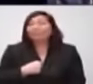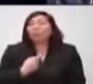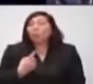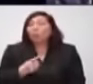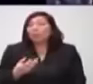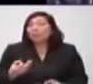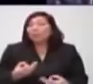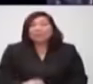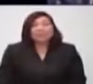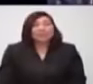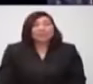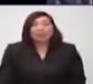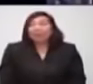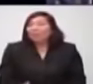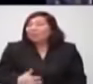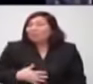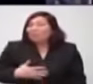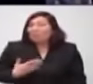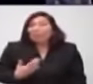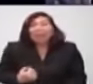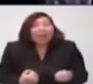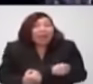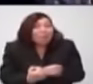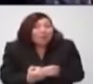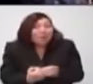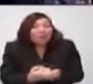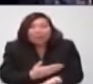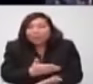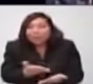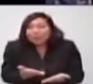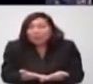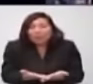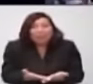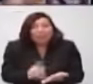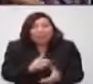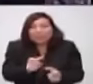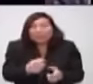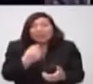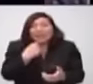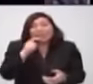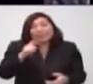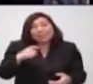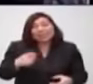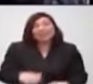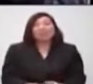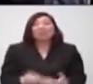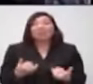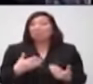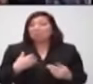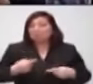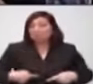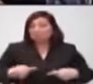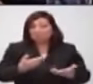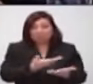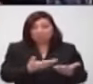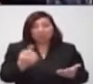del presupuesto, no se puede dar atención a la mayor parte de estas demandas. Acá pueden comparar